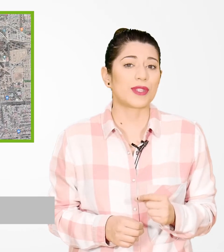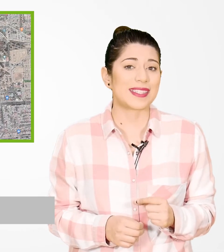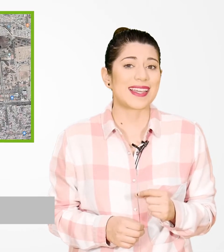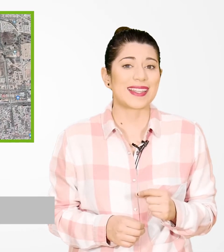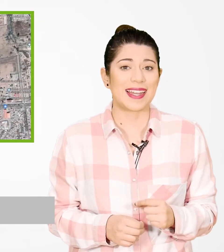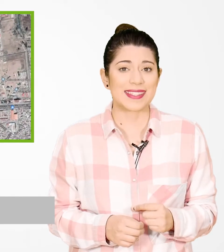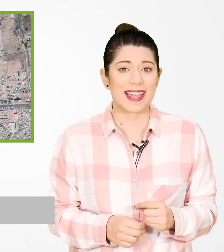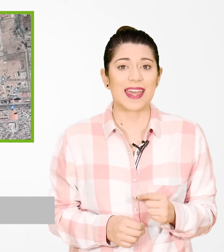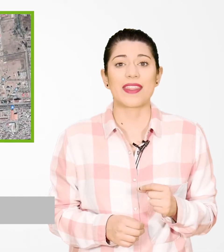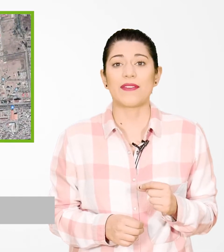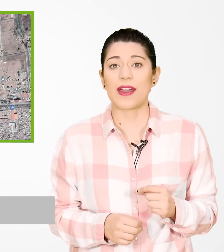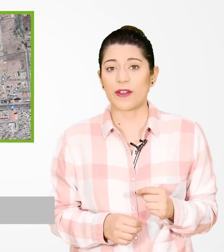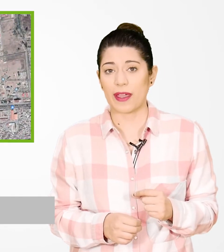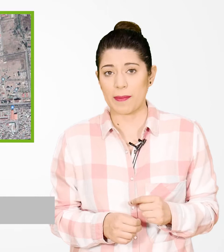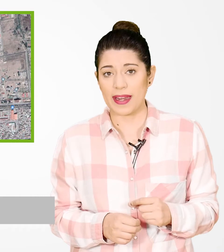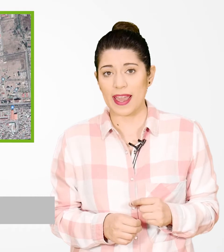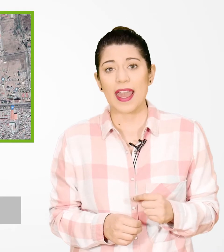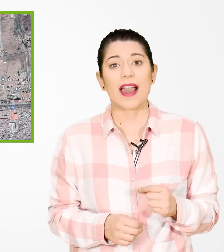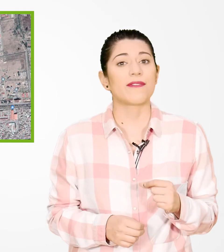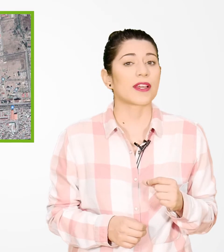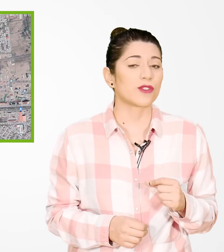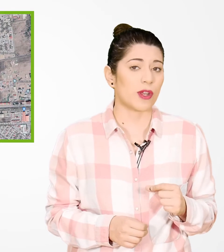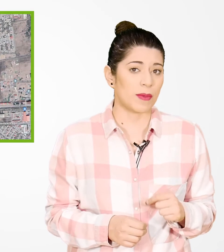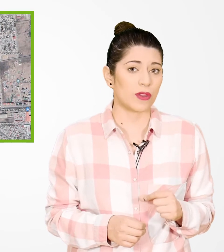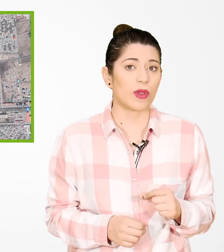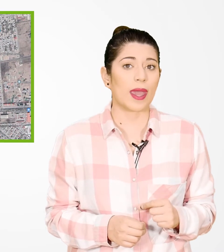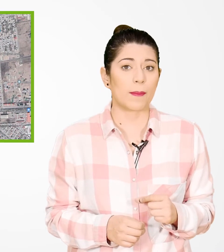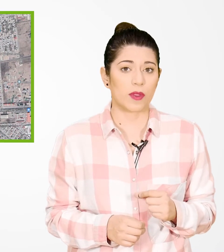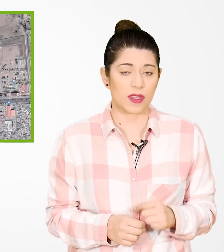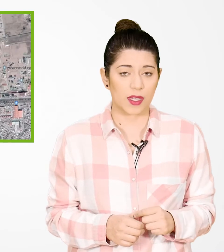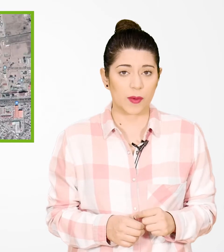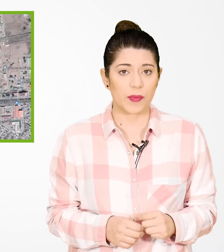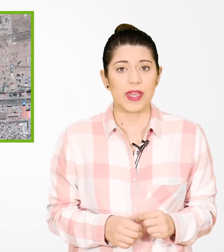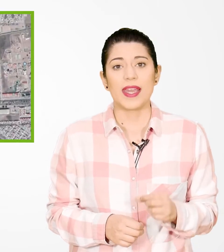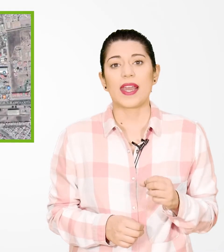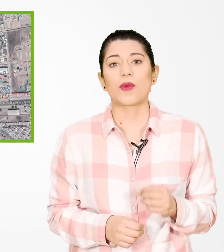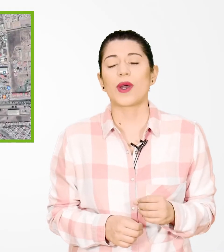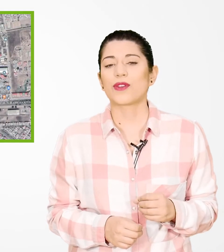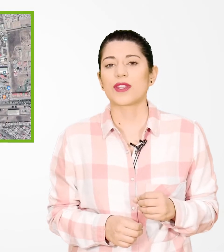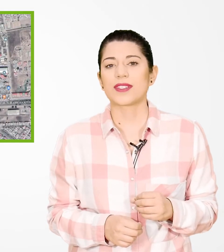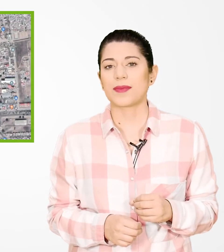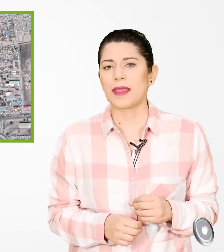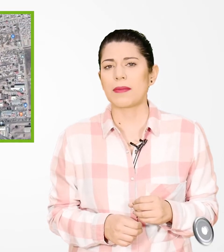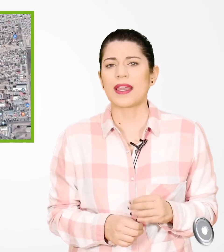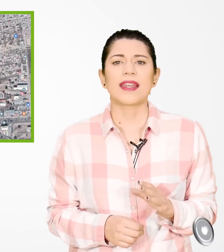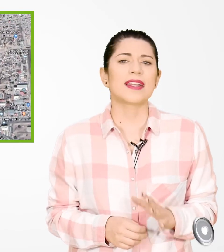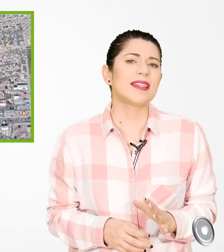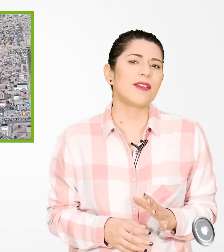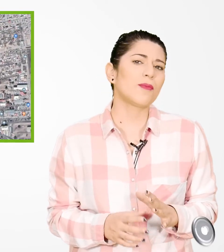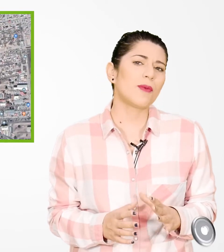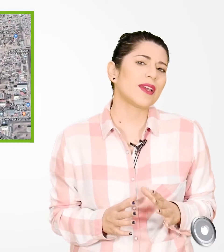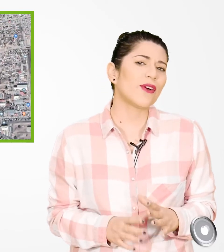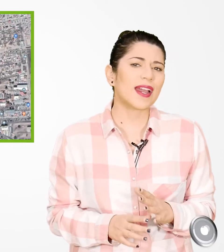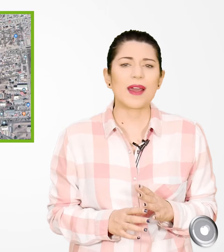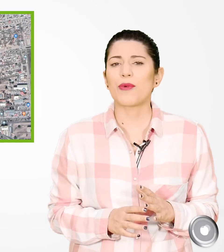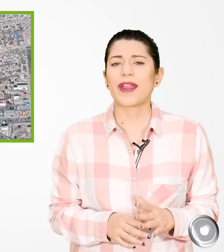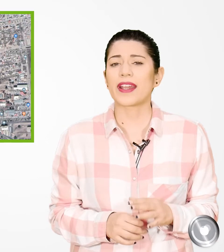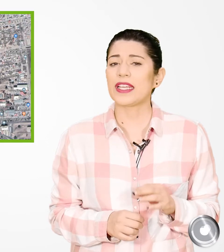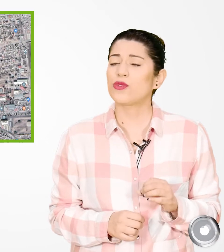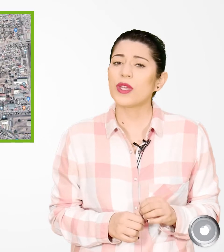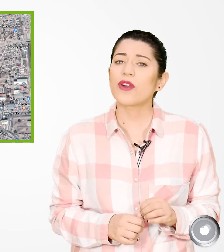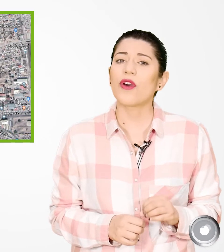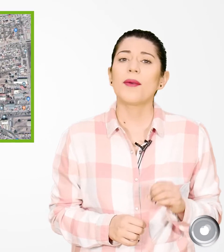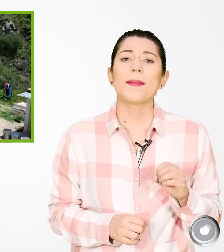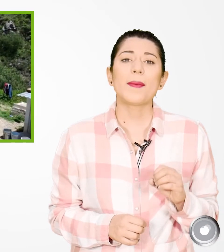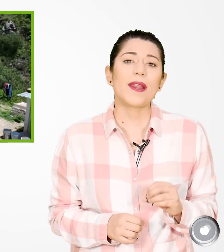Marta Bautista Teresa del barrio Camelia al fraccionamiento Campo de Tiro. El 4 de septiembre, Criterio publicó que la mujer